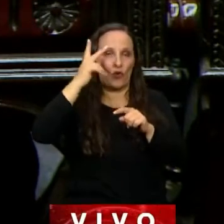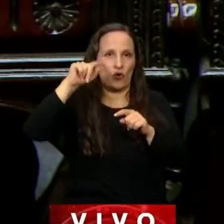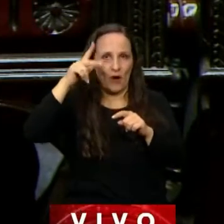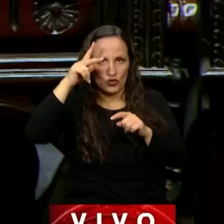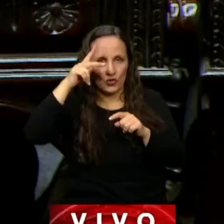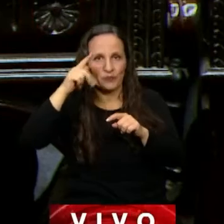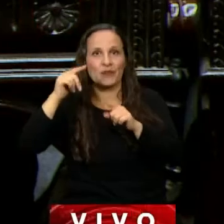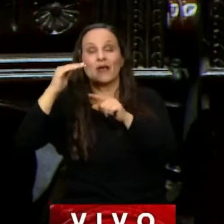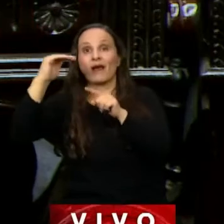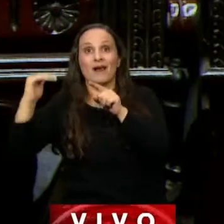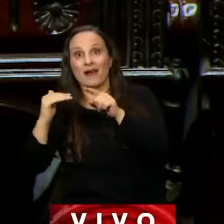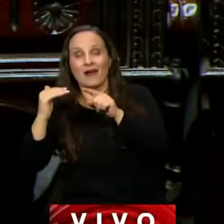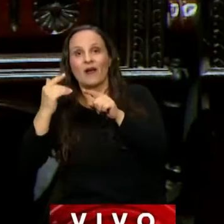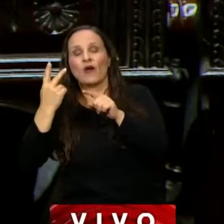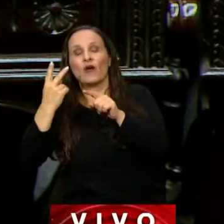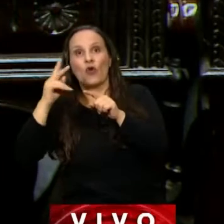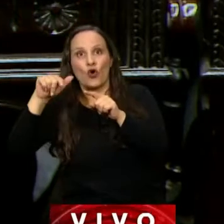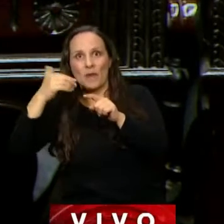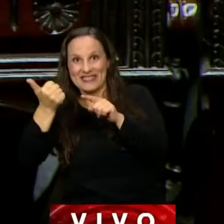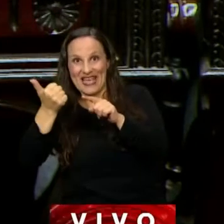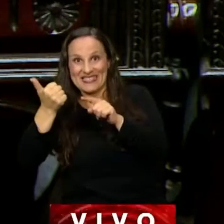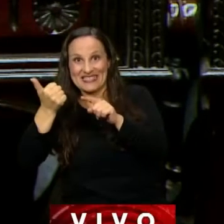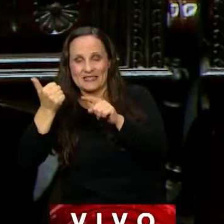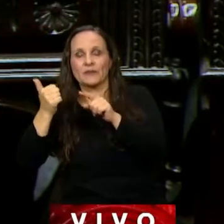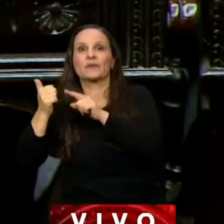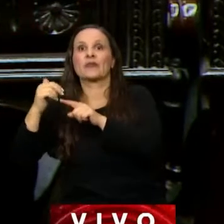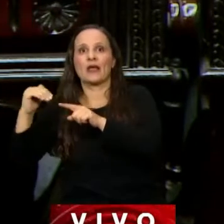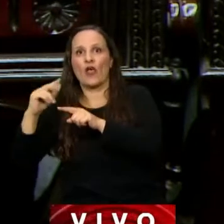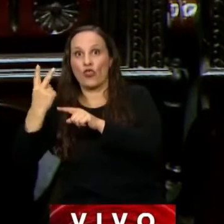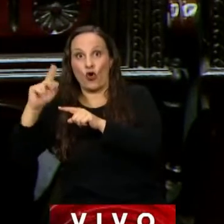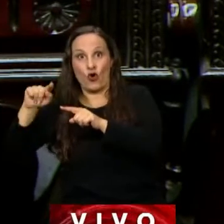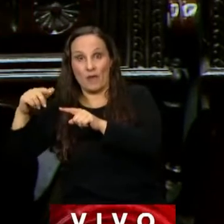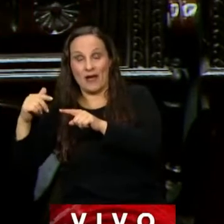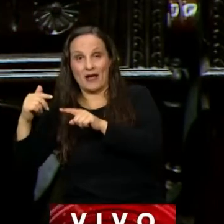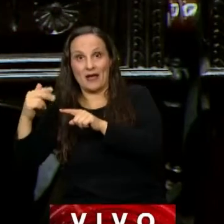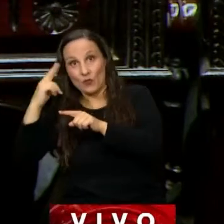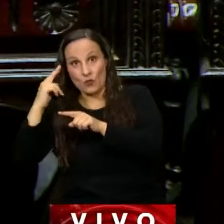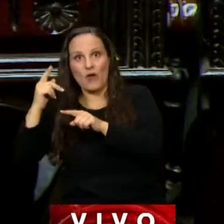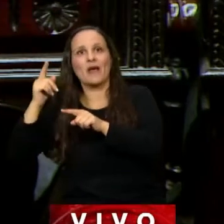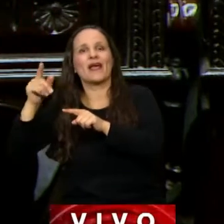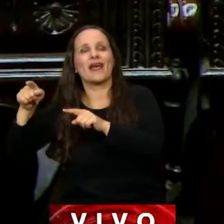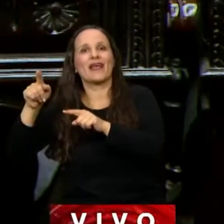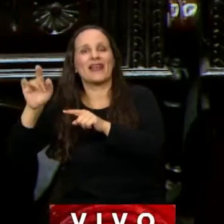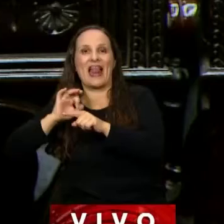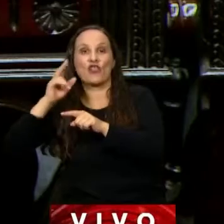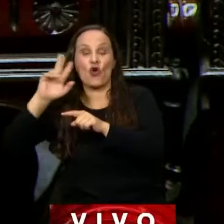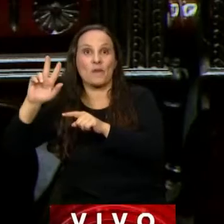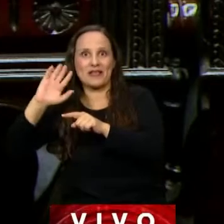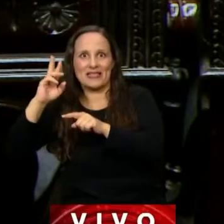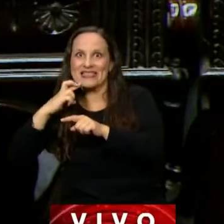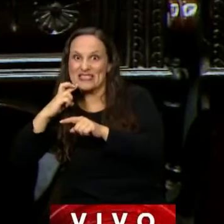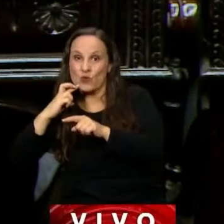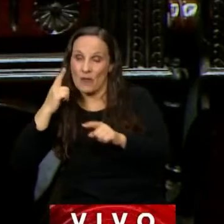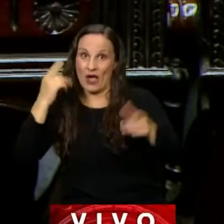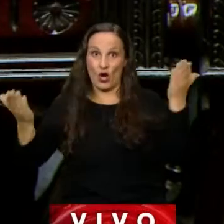cayó 2,6 en 2018 y 2% en 2019. lo que determinó que comparando 2019